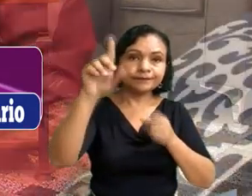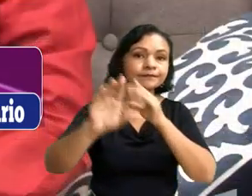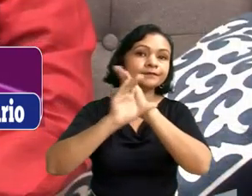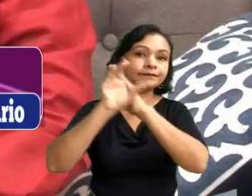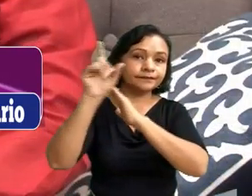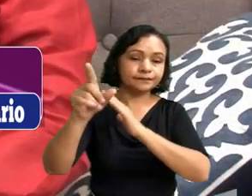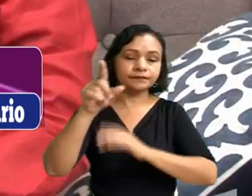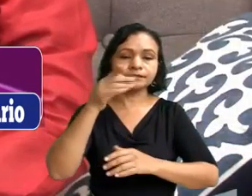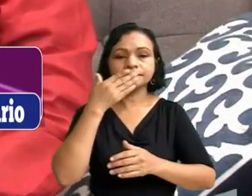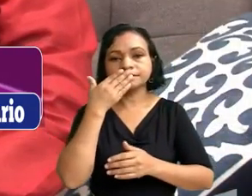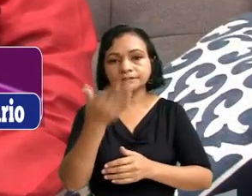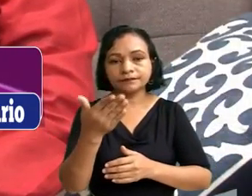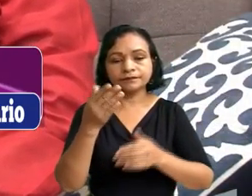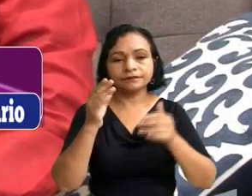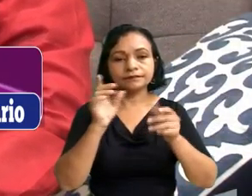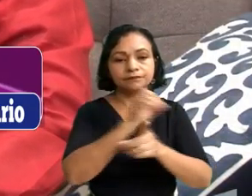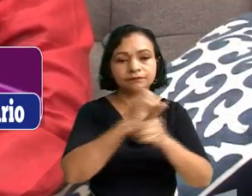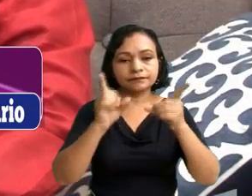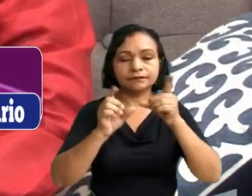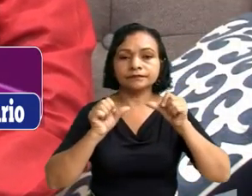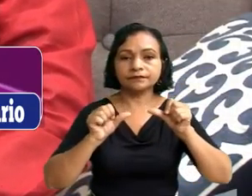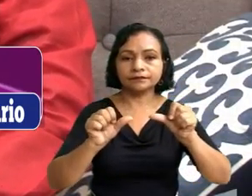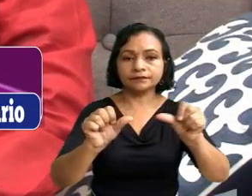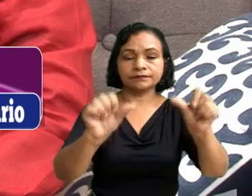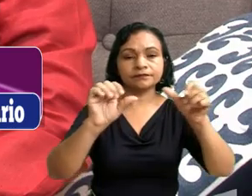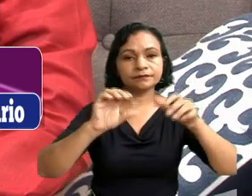pero bueno tenemos que seguir adelante